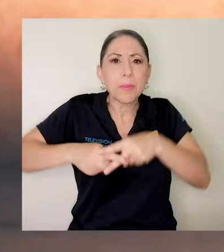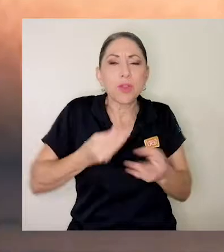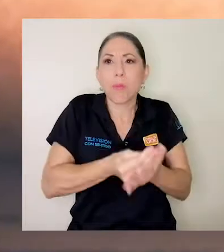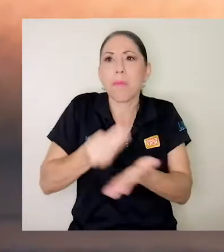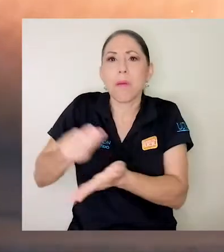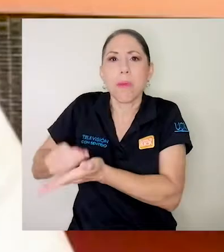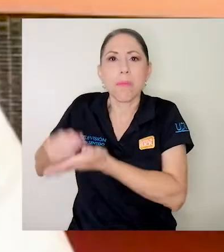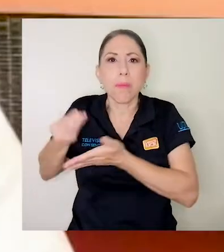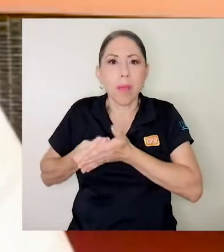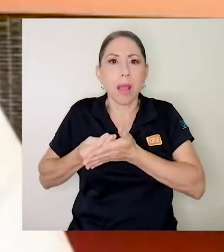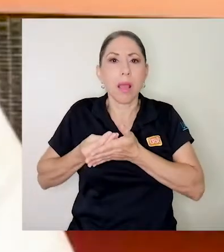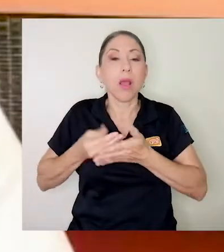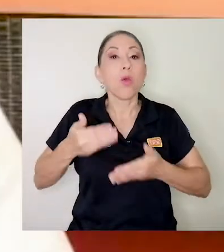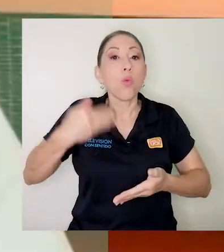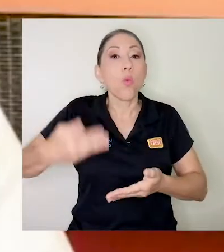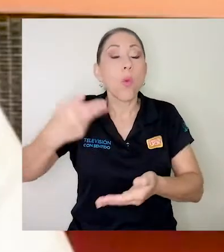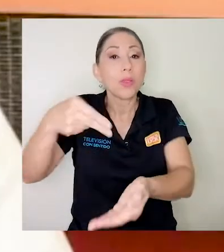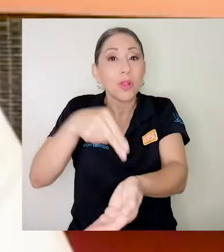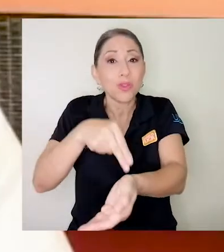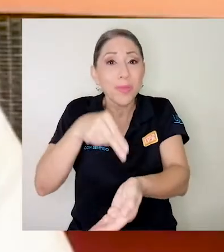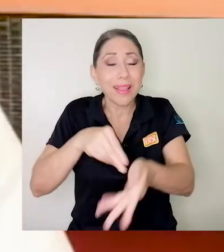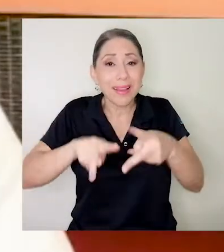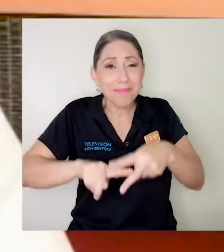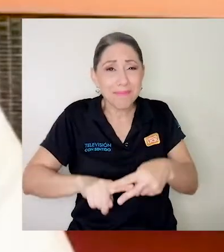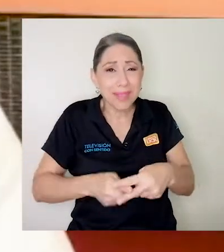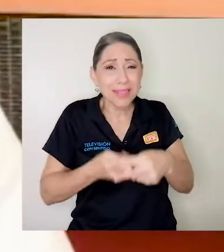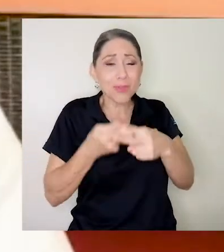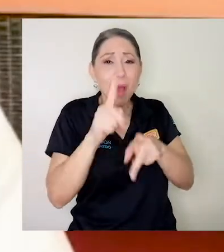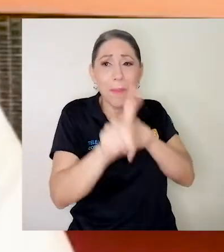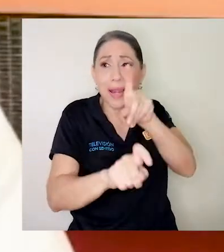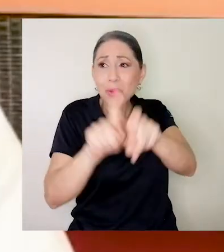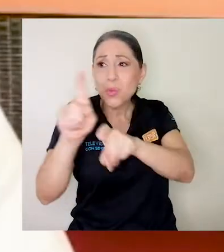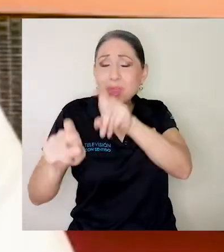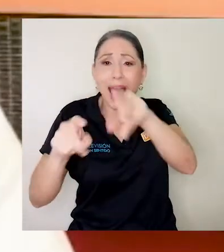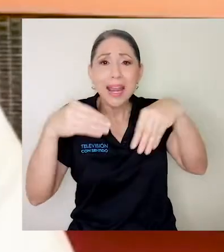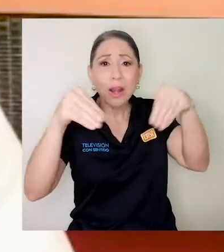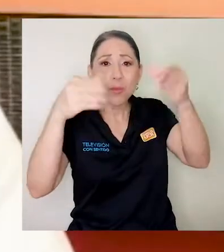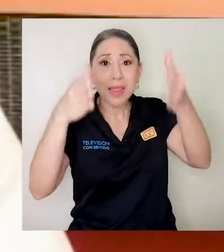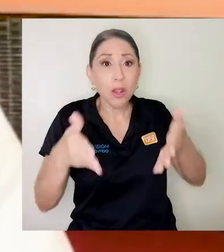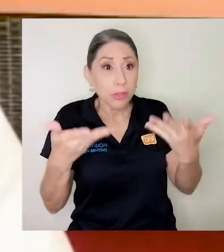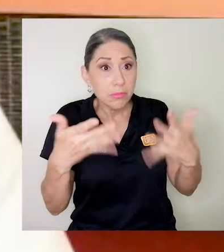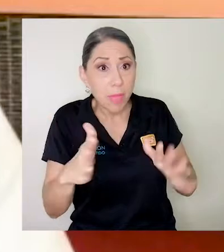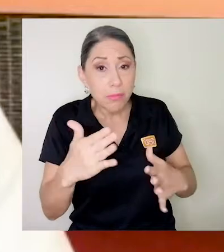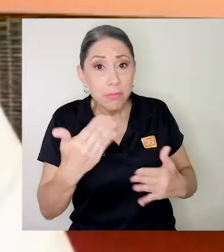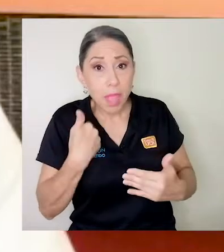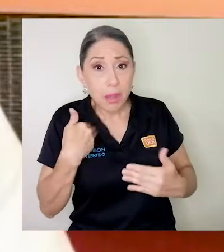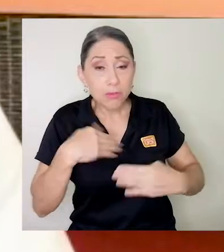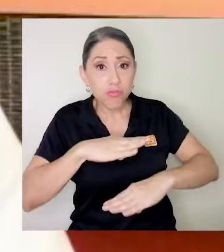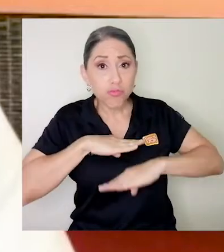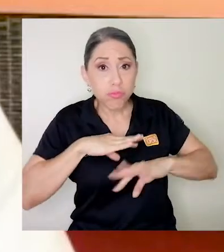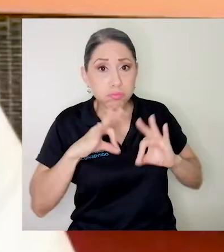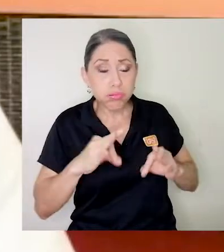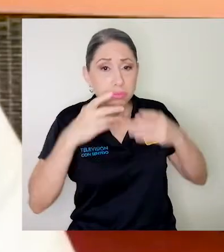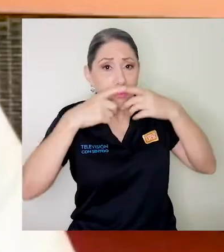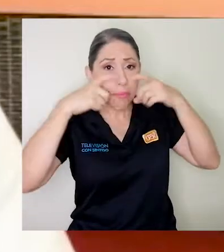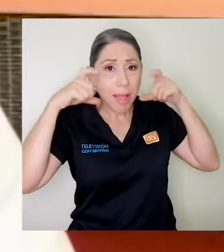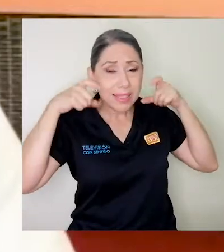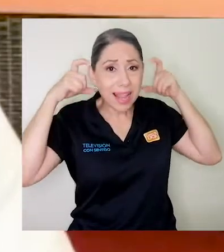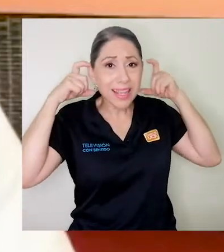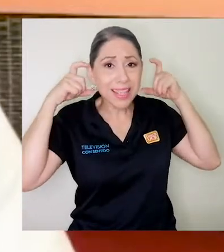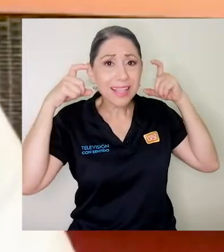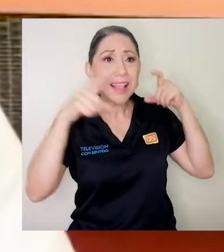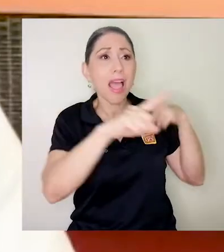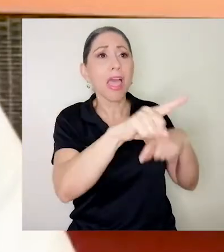cuando el hospital empezó a preguntarle a los proveedores que si habían suficientes mascarillas, los proveedores dijeron que